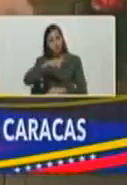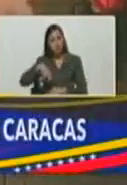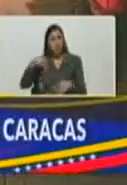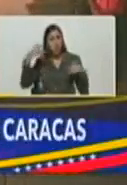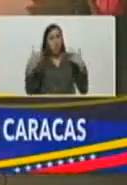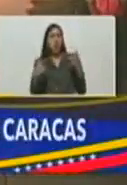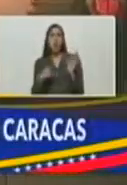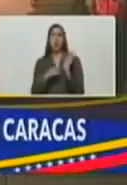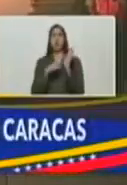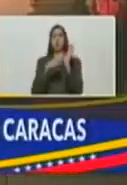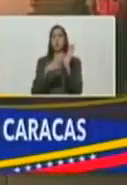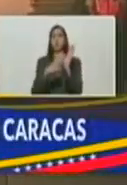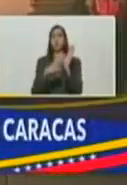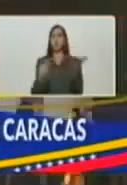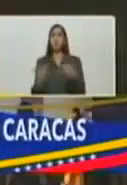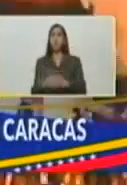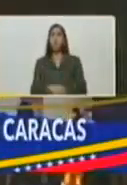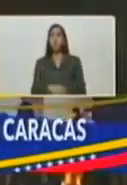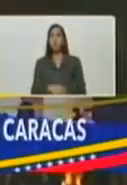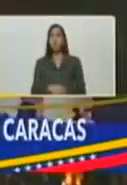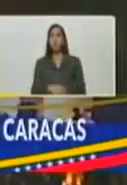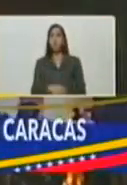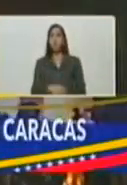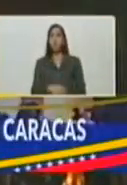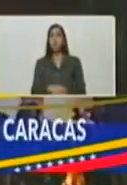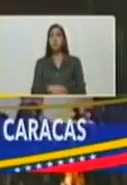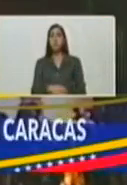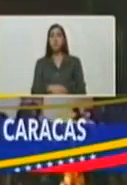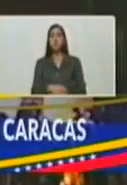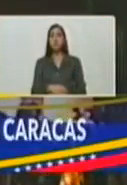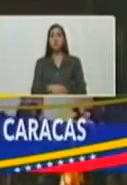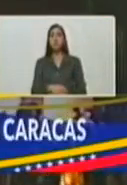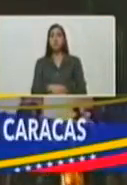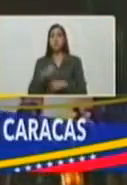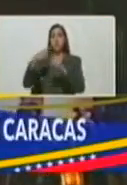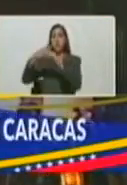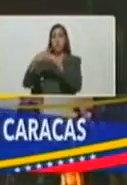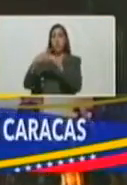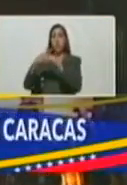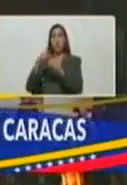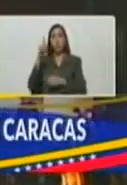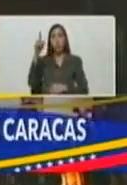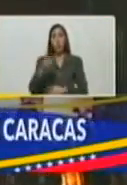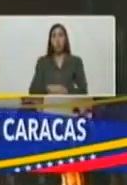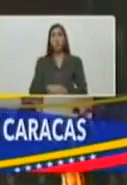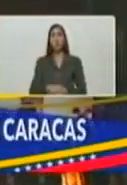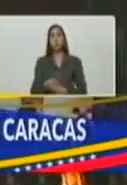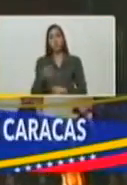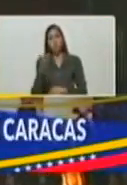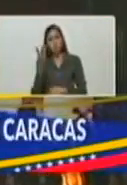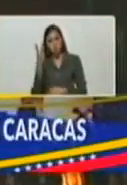estamos, viene ya desde allá, desde la Cruz del Ávila, y contamos aquí también, mi